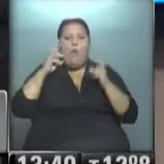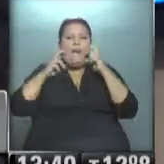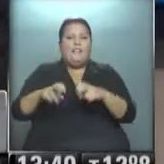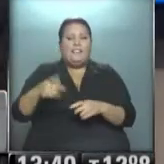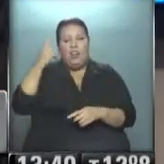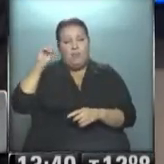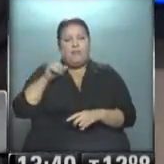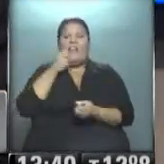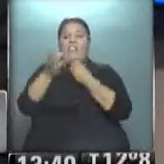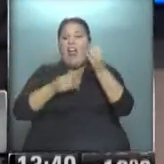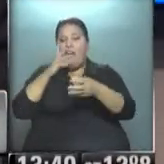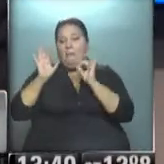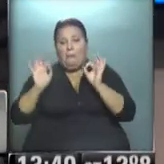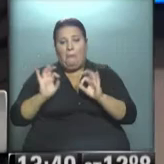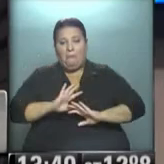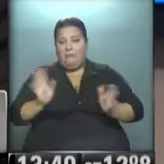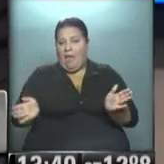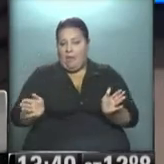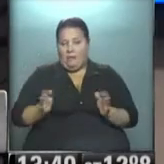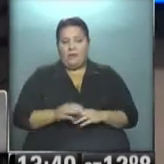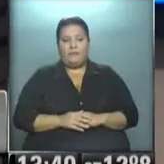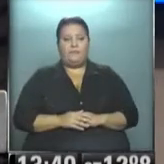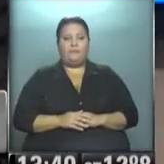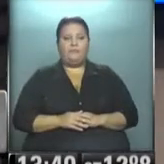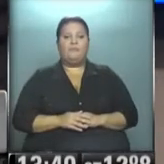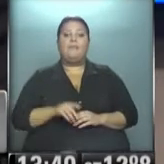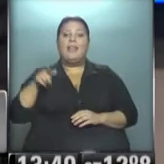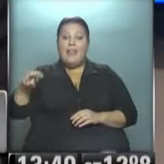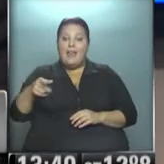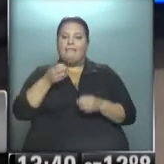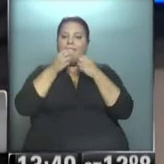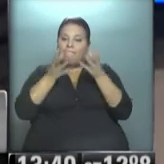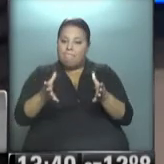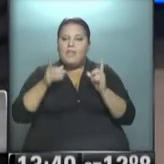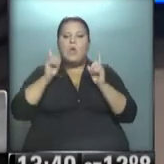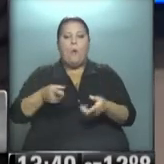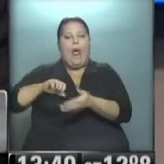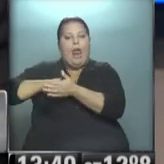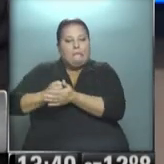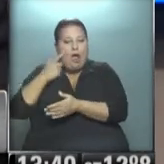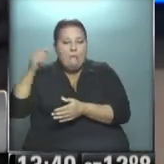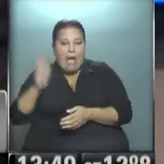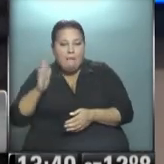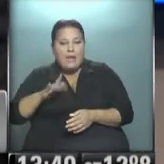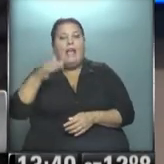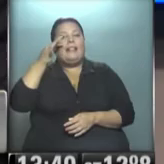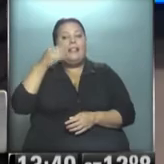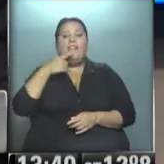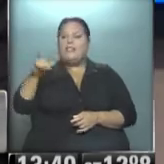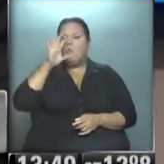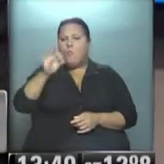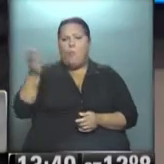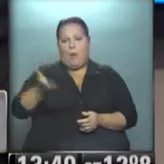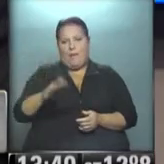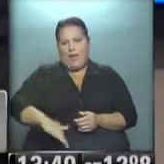nada se le tomó la declaración y nada más que eso y lo dice pese a las presiones que tenía hay testigos que dicen que ella nunca